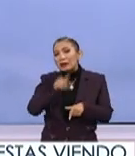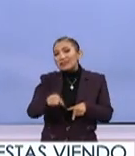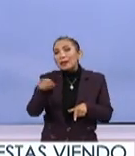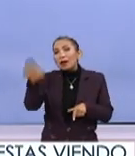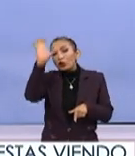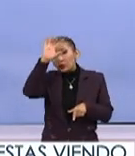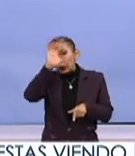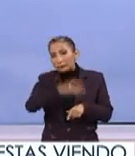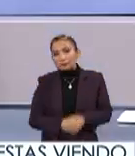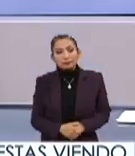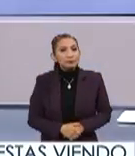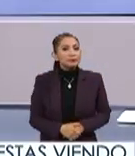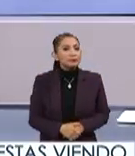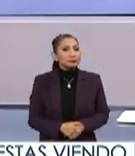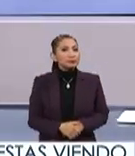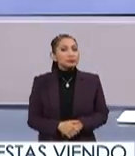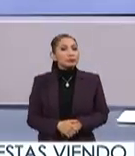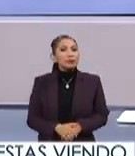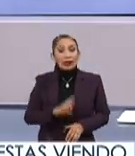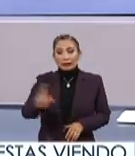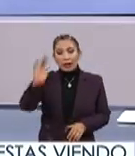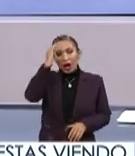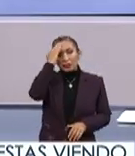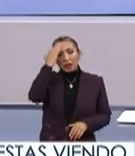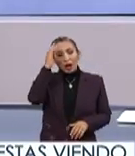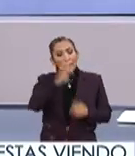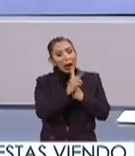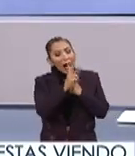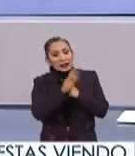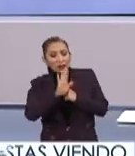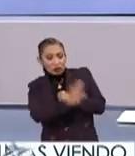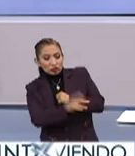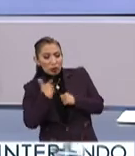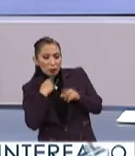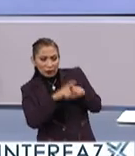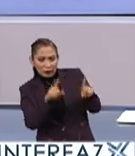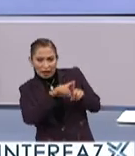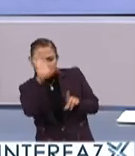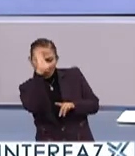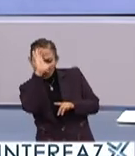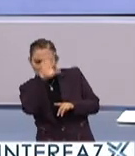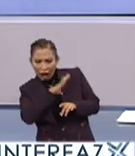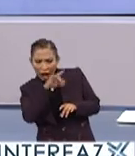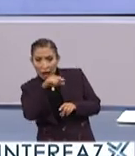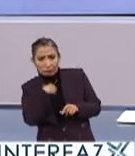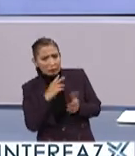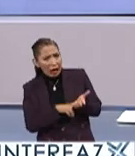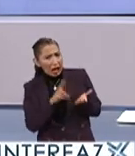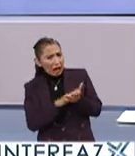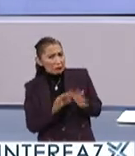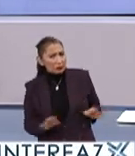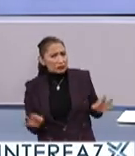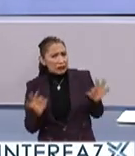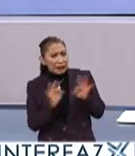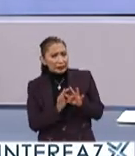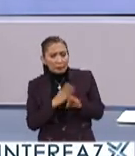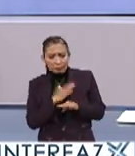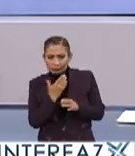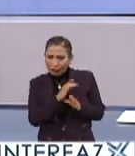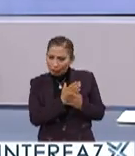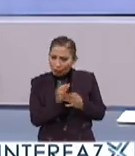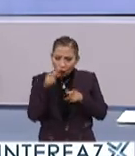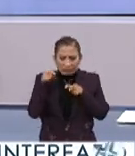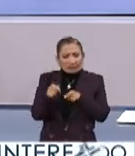también culturales. El reconocimiento de los países como pluriculturales tiene significados importantes. Por un